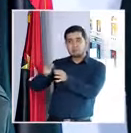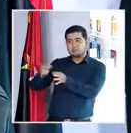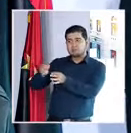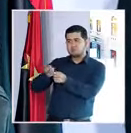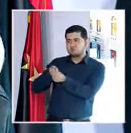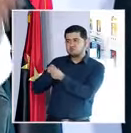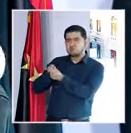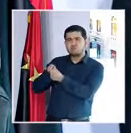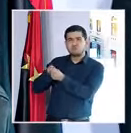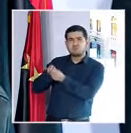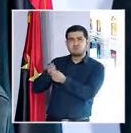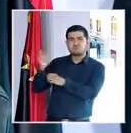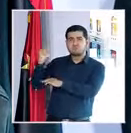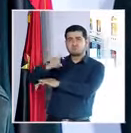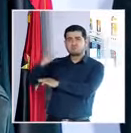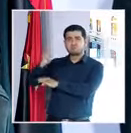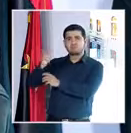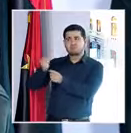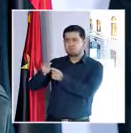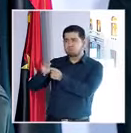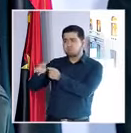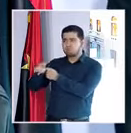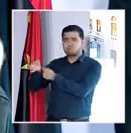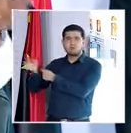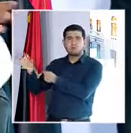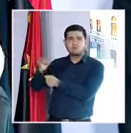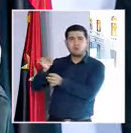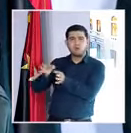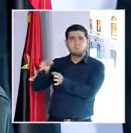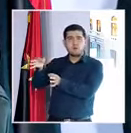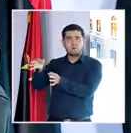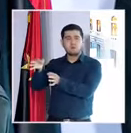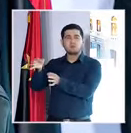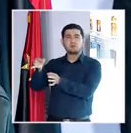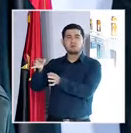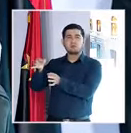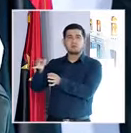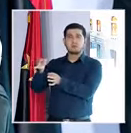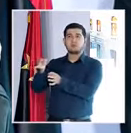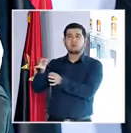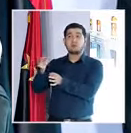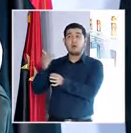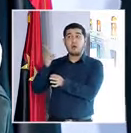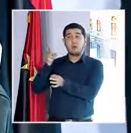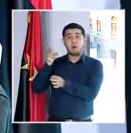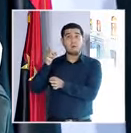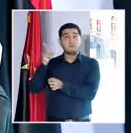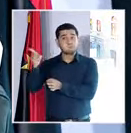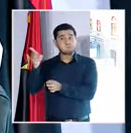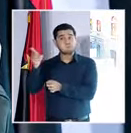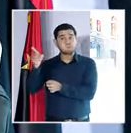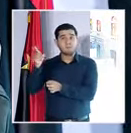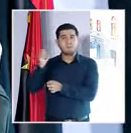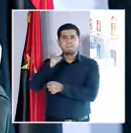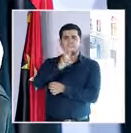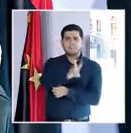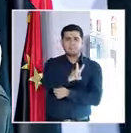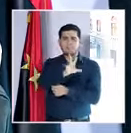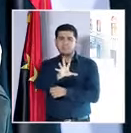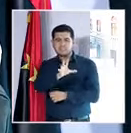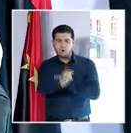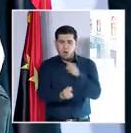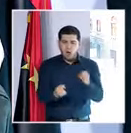Tarra, del Carmen, de Tibú, de Ocaña, fueron ellos los que por más de